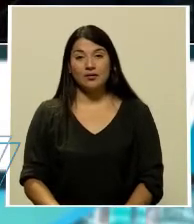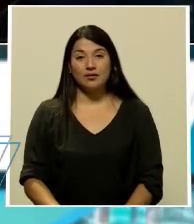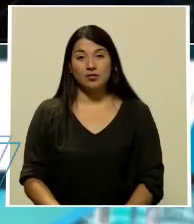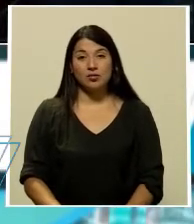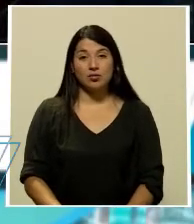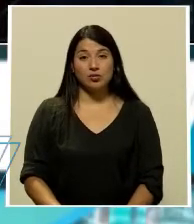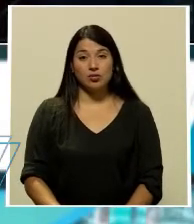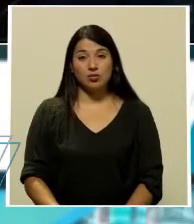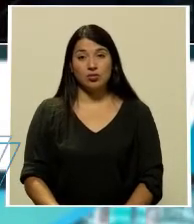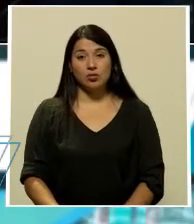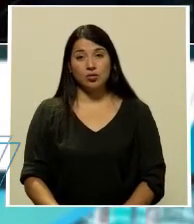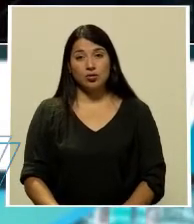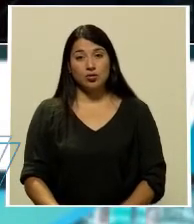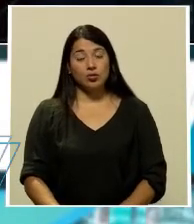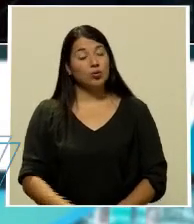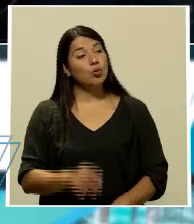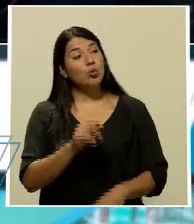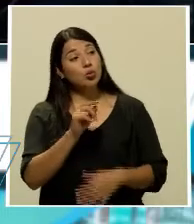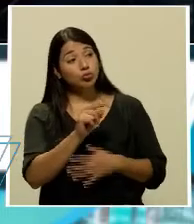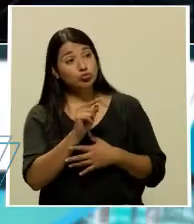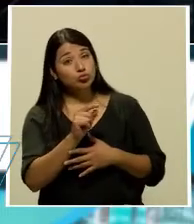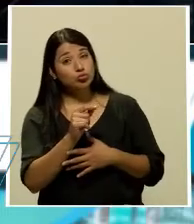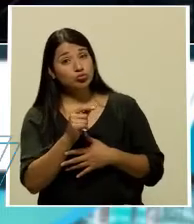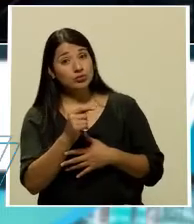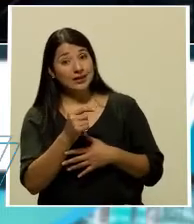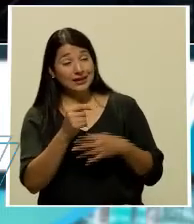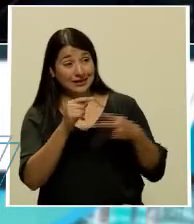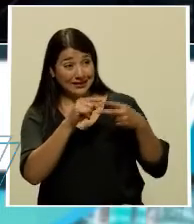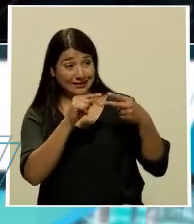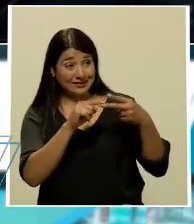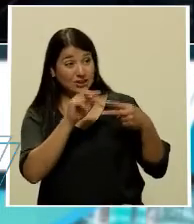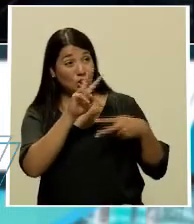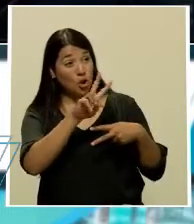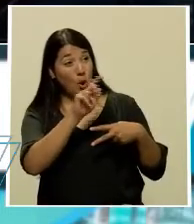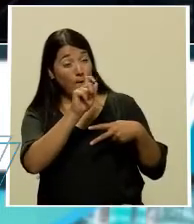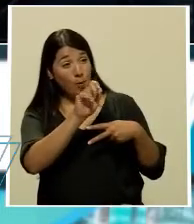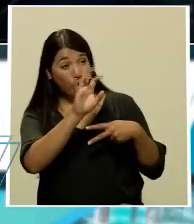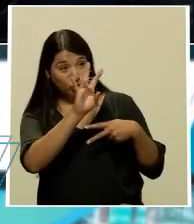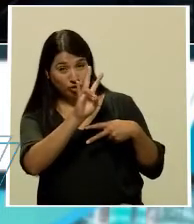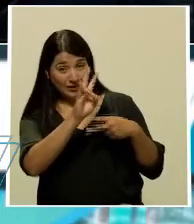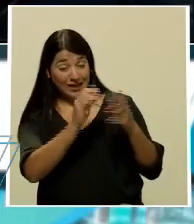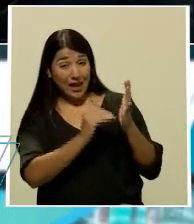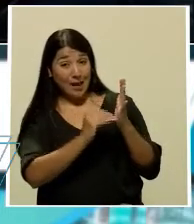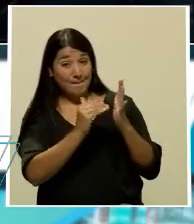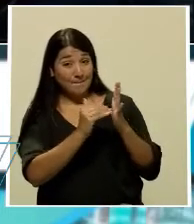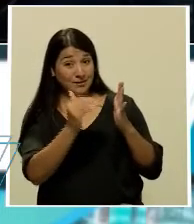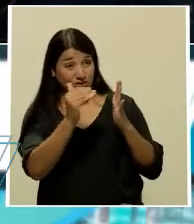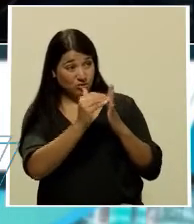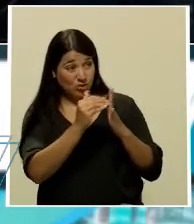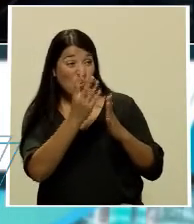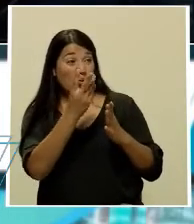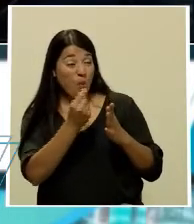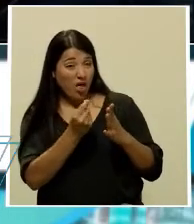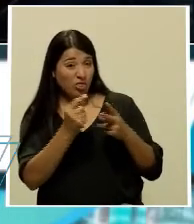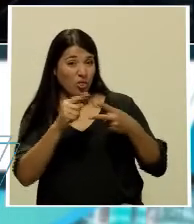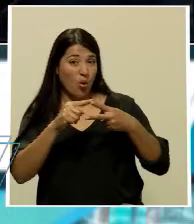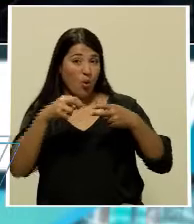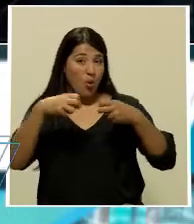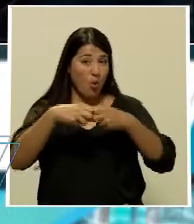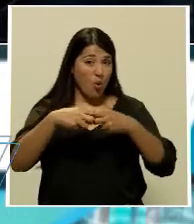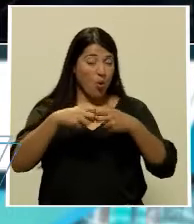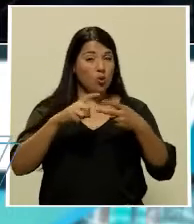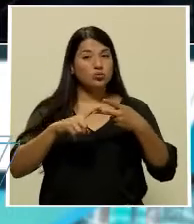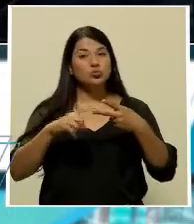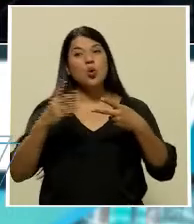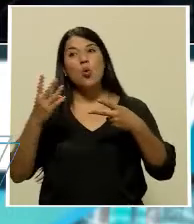¿Tiene un orden de magnitud de esos 2.7? ¿Estamos hablando de qué? ¿De un 70, de un 80, de un